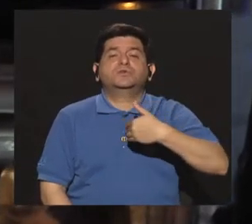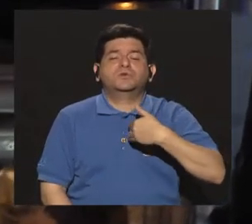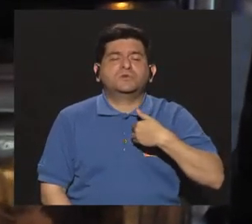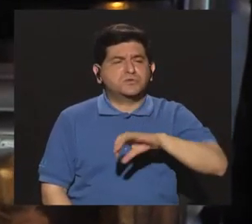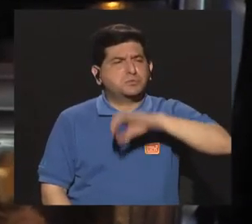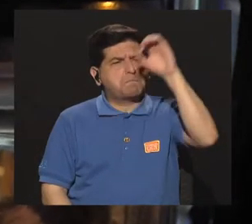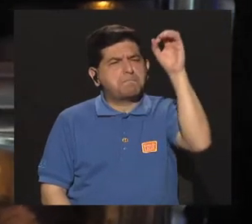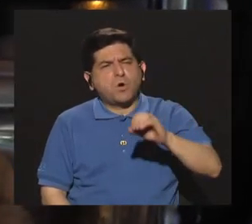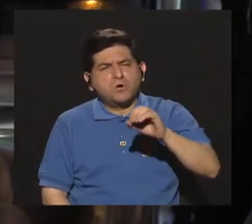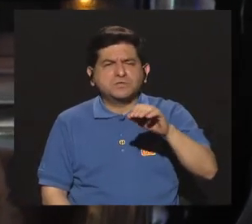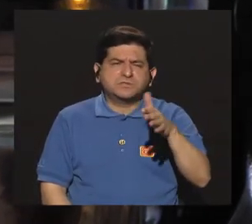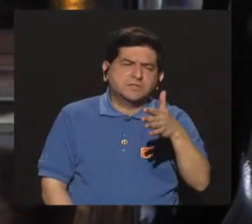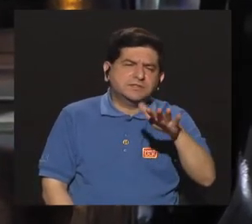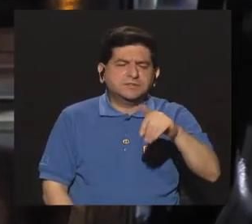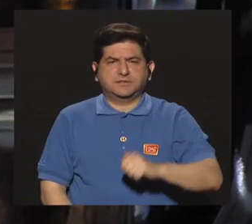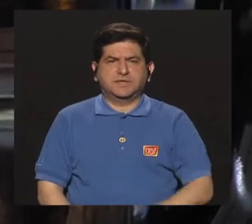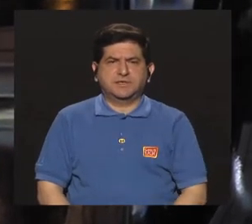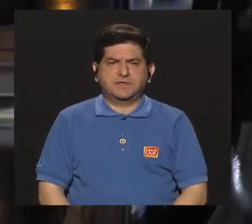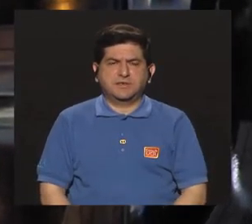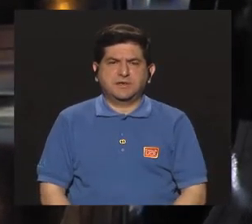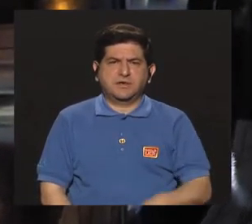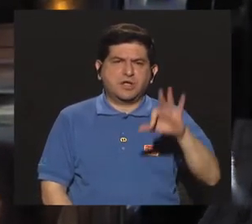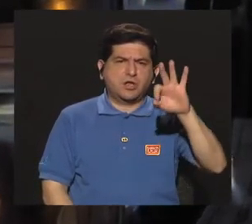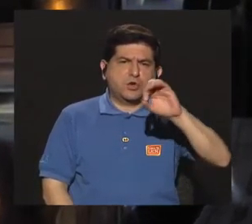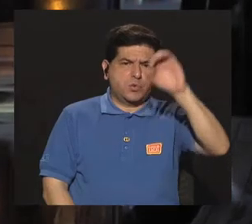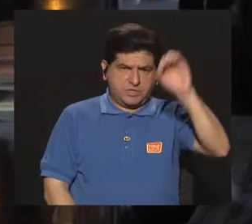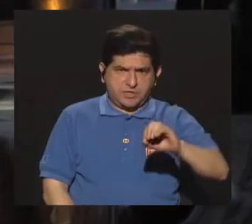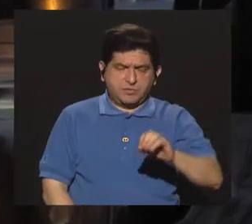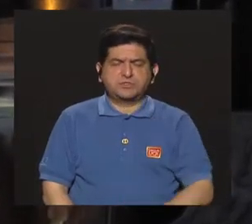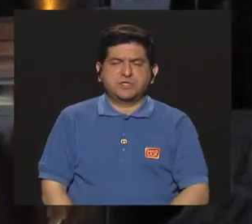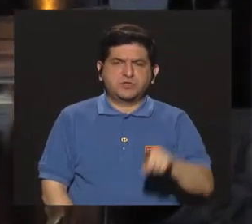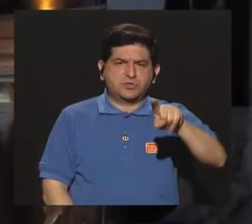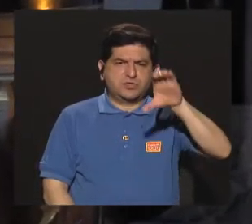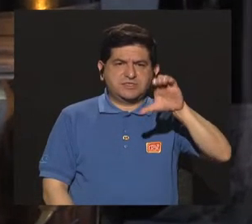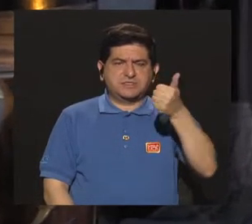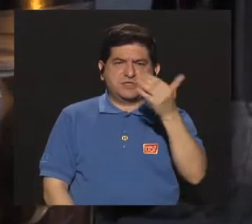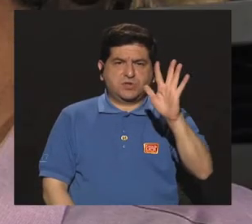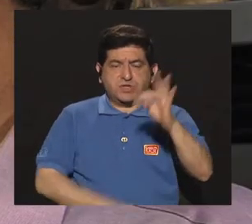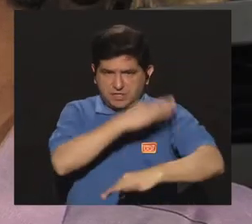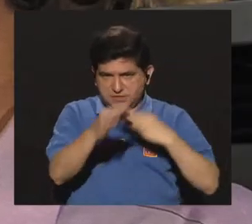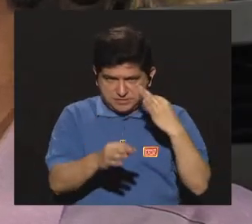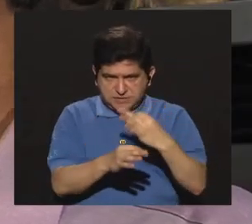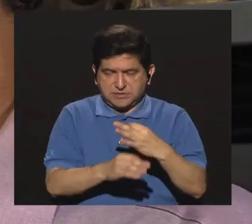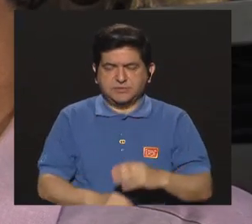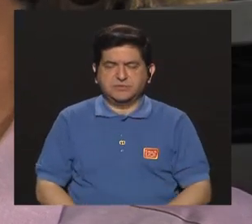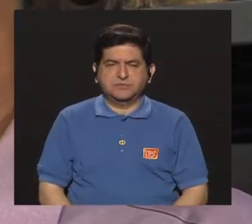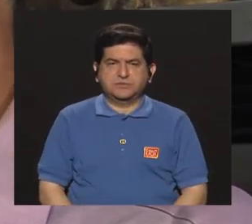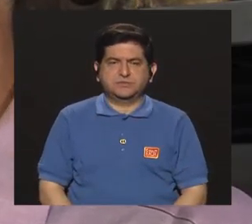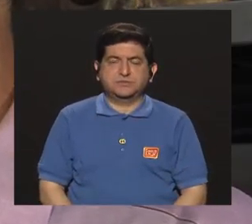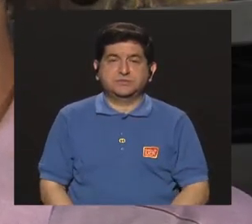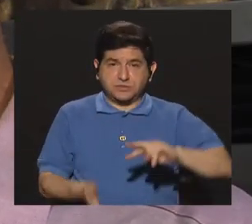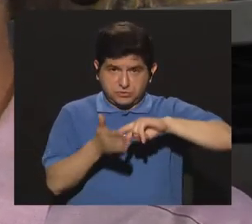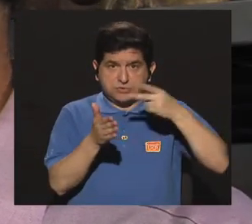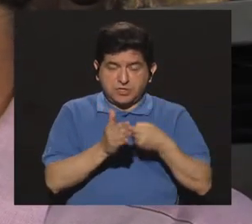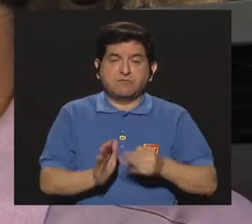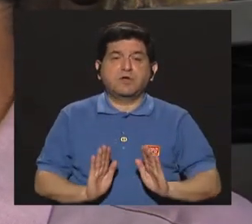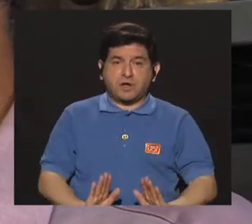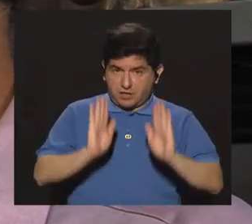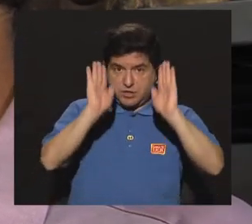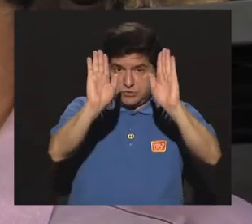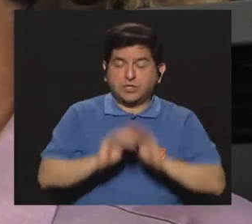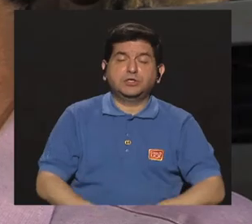un porcentaje alrededor de poco más del 90% de esas 115 especies poco más del 90% son una excelente